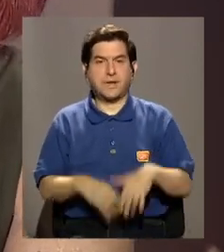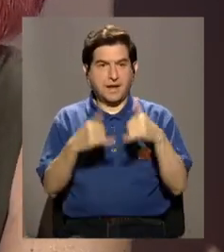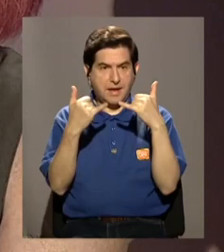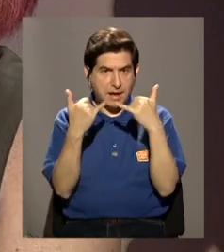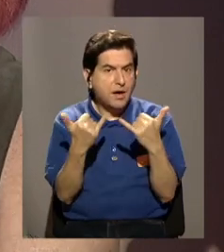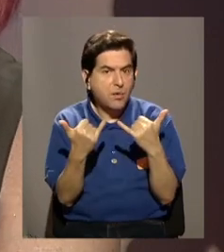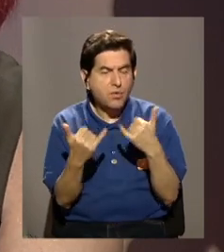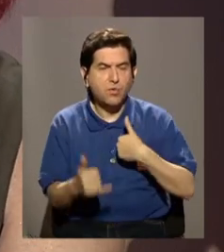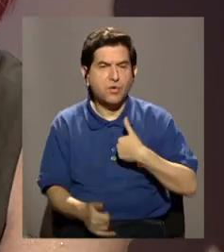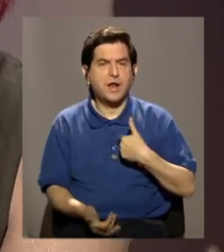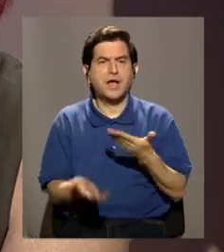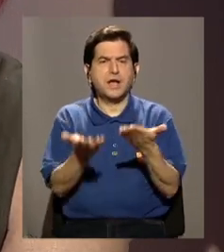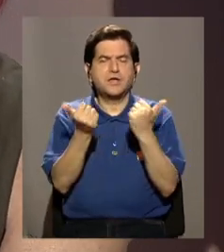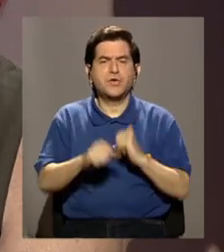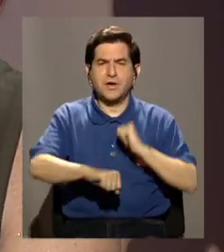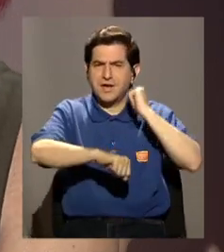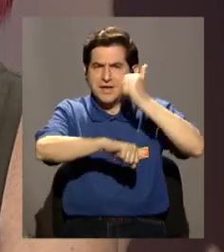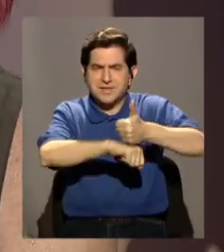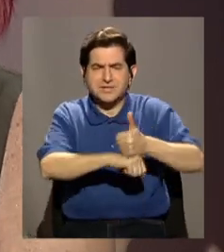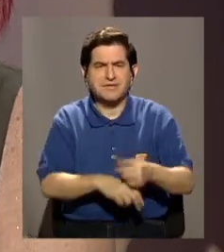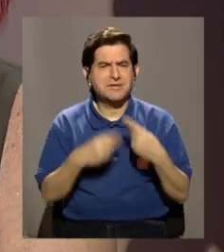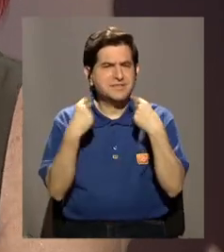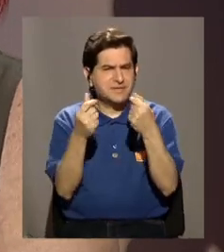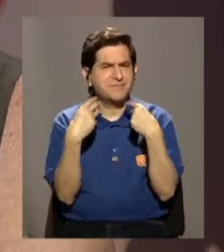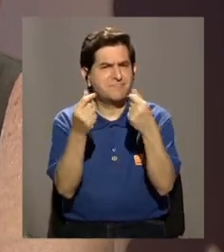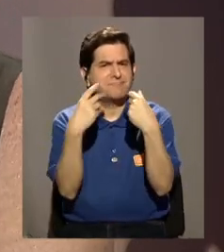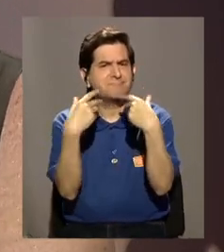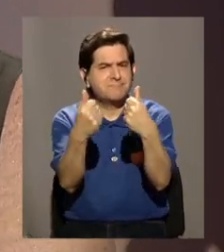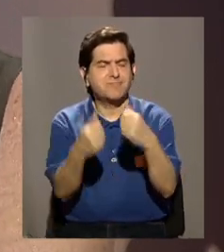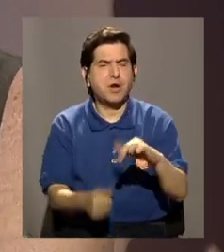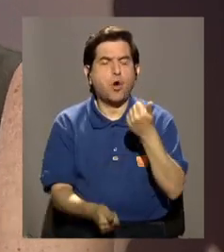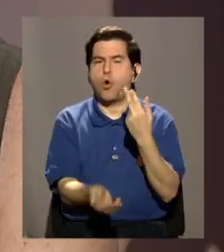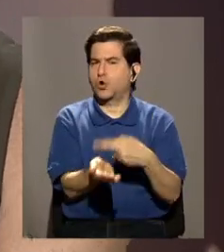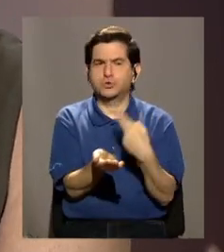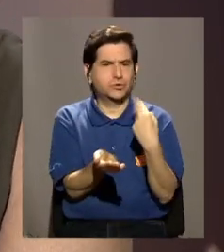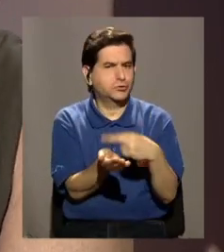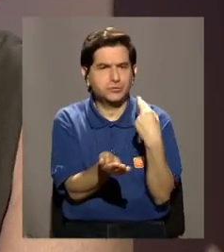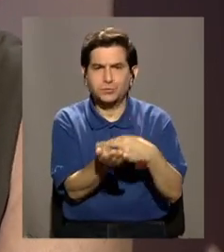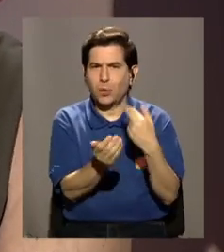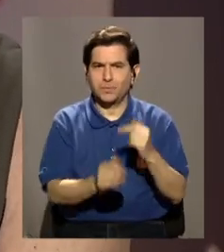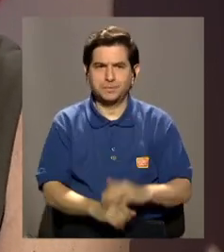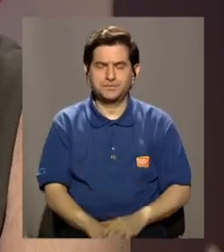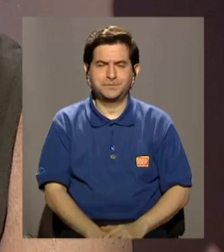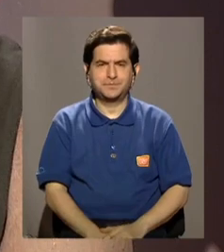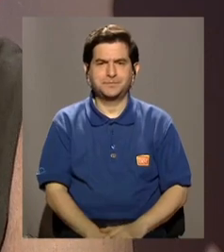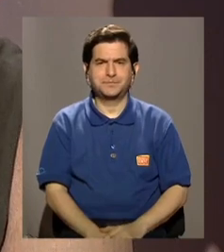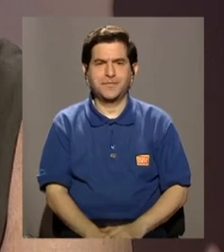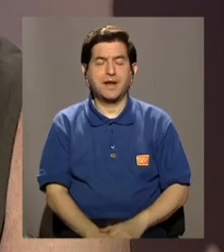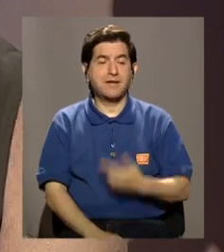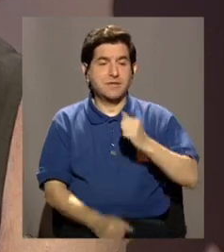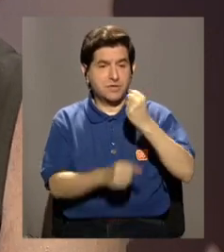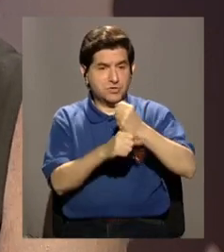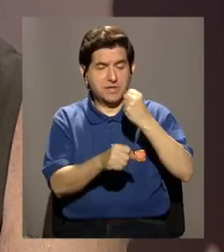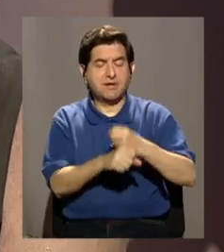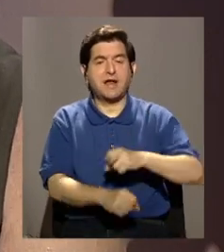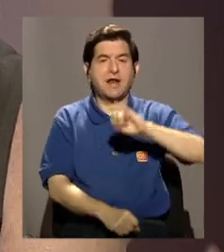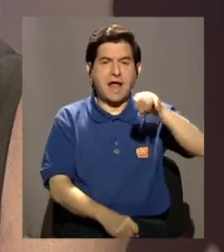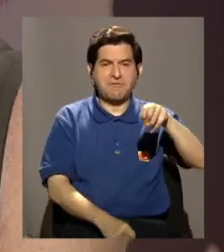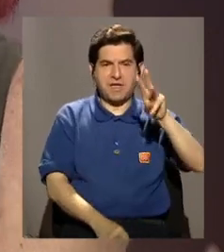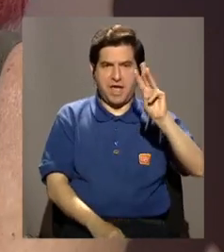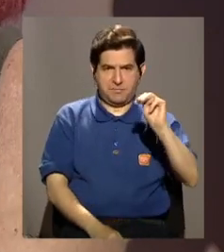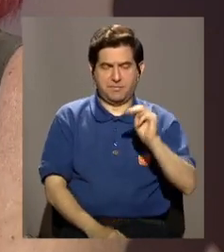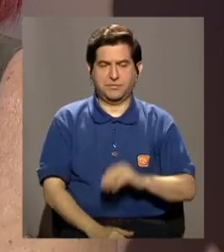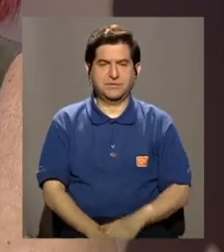yo quería imprimirle algo muy acelerado otro ritmo entonces en realidad trabajamos con javier montenegro